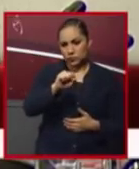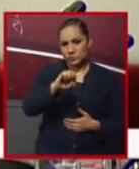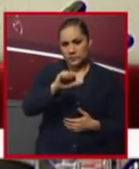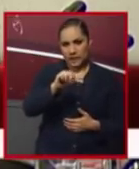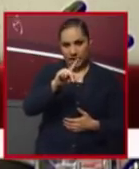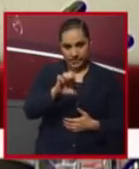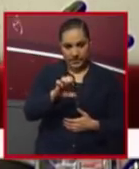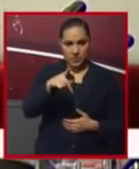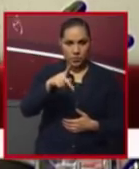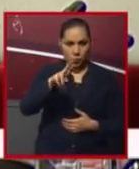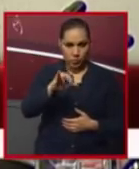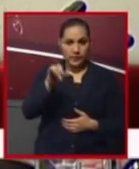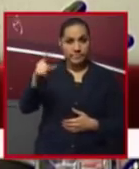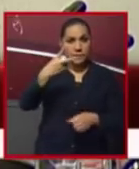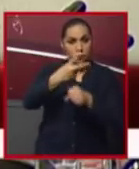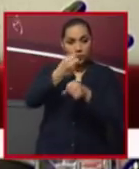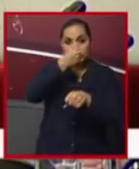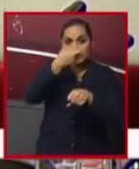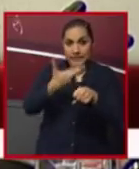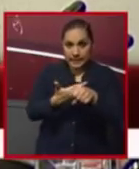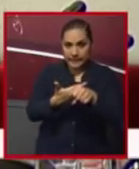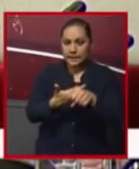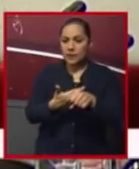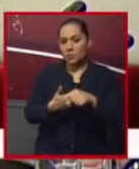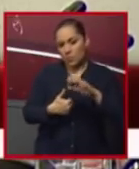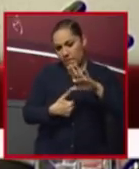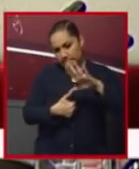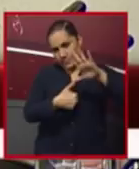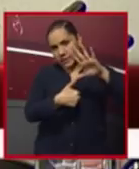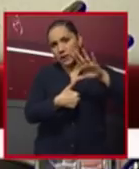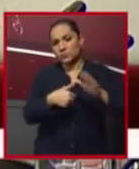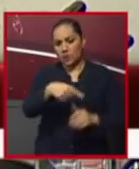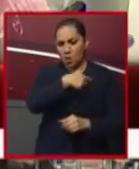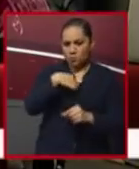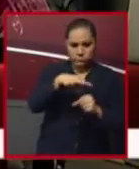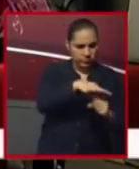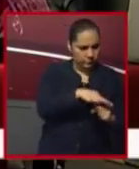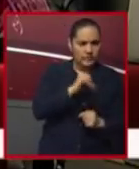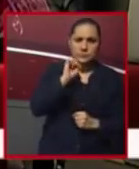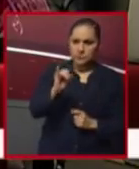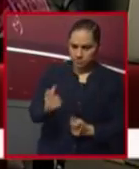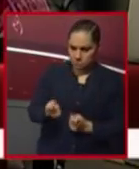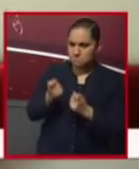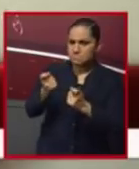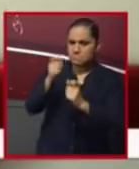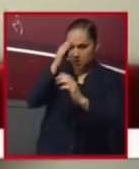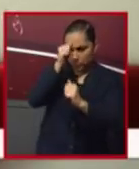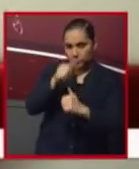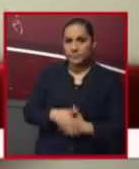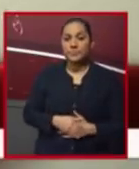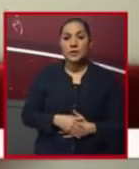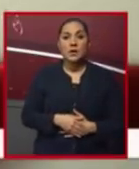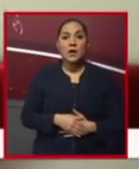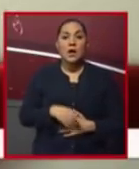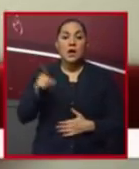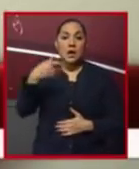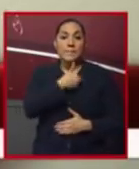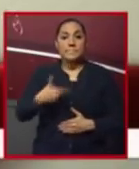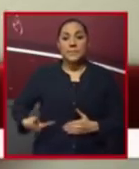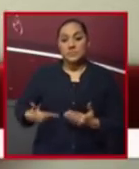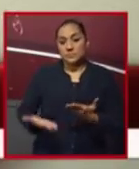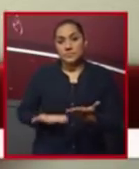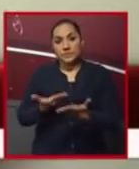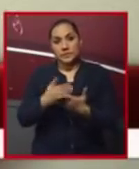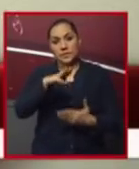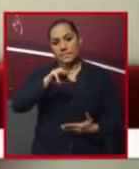como subsecretario para América del Norte. La ciudadana Marta Delgado fue propuesta por el Ejecutivo para ocupar el cargo